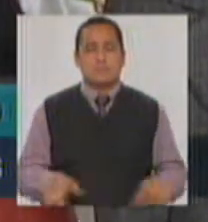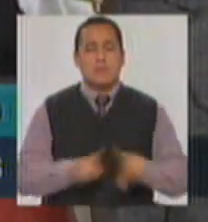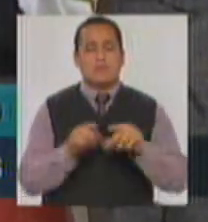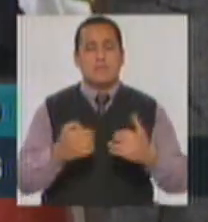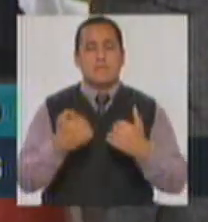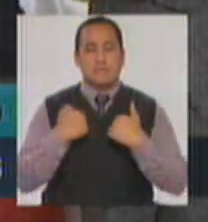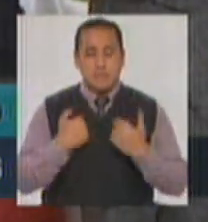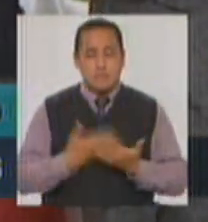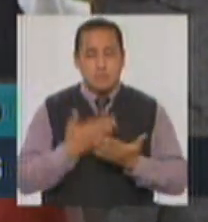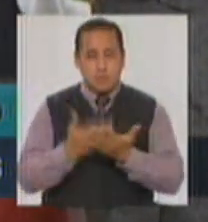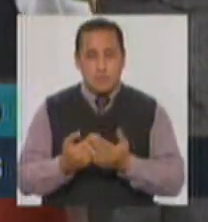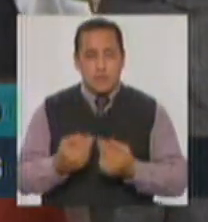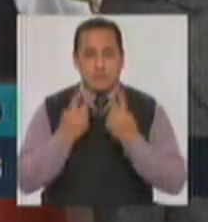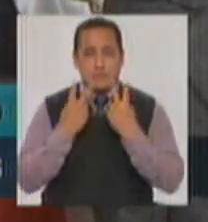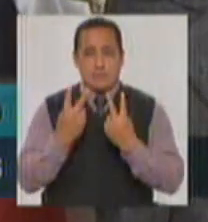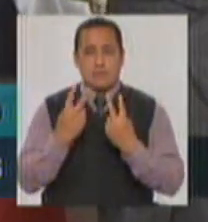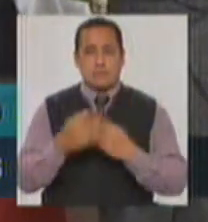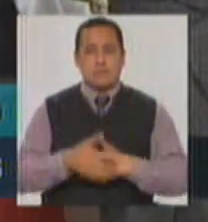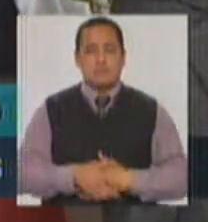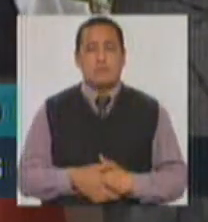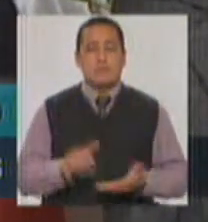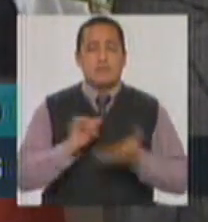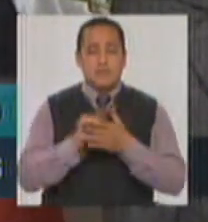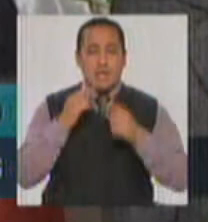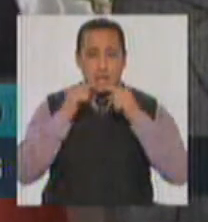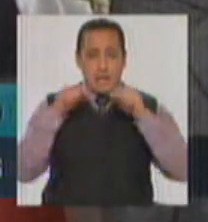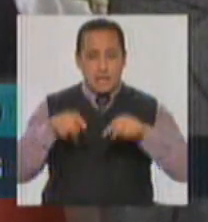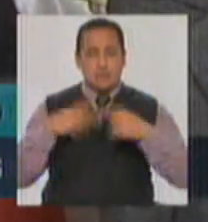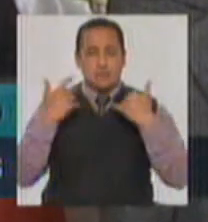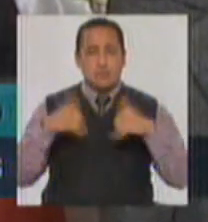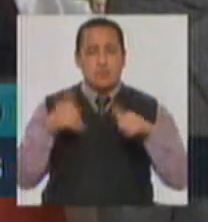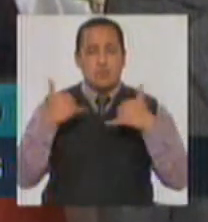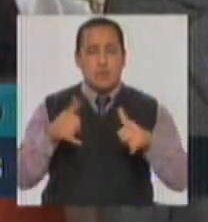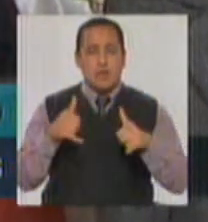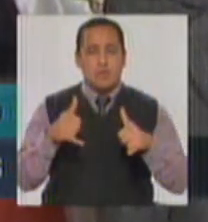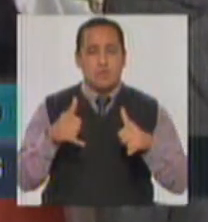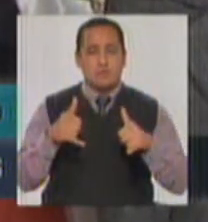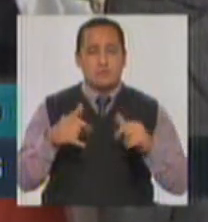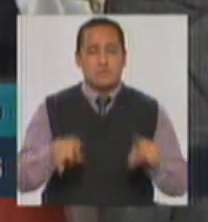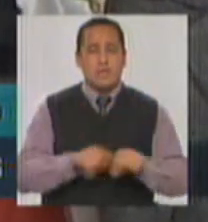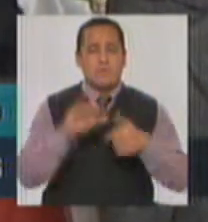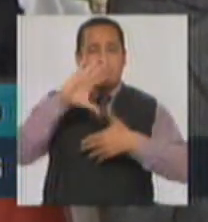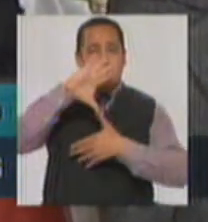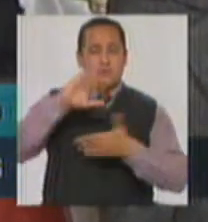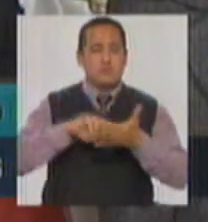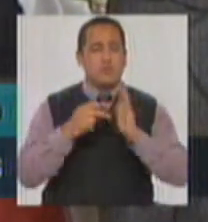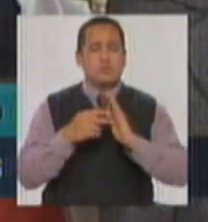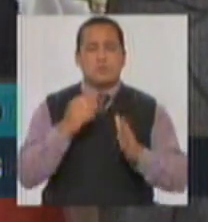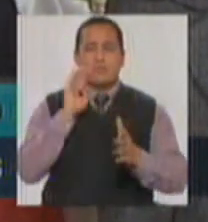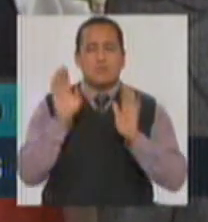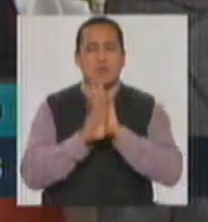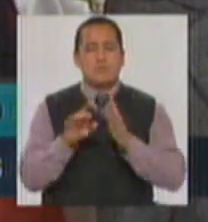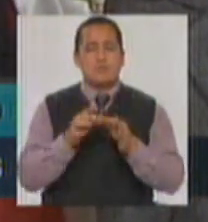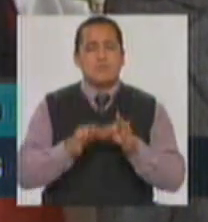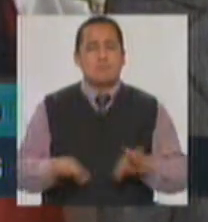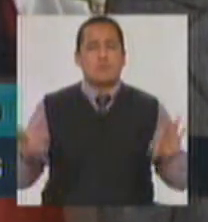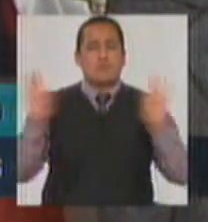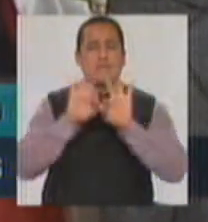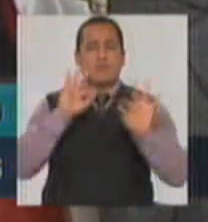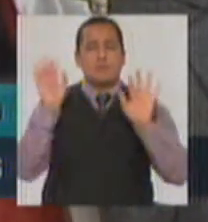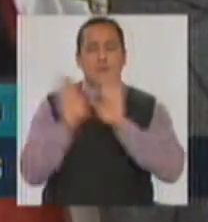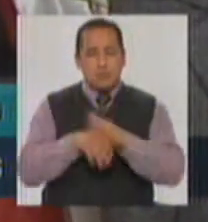tener en cuenta de que en estos Juegos Panamericanos no solamente importa